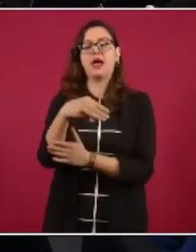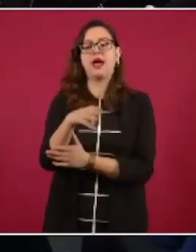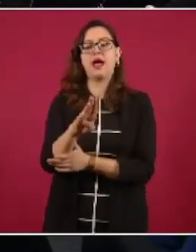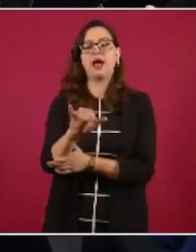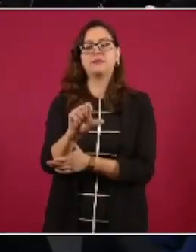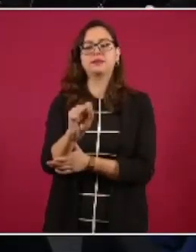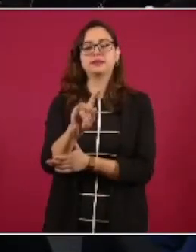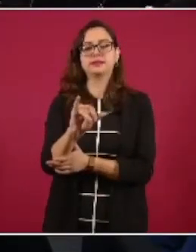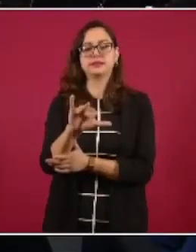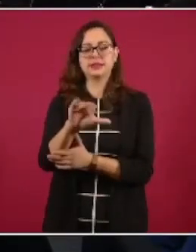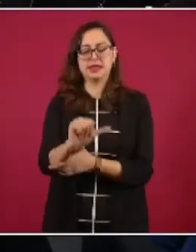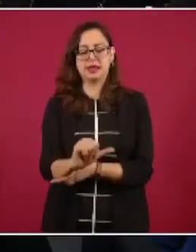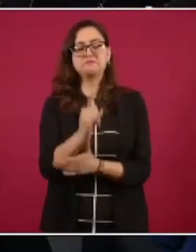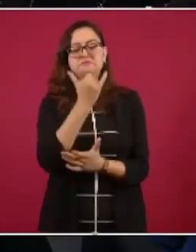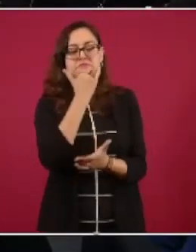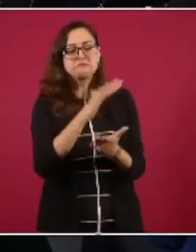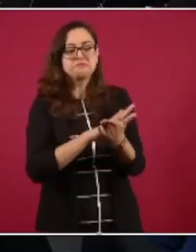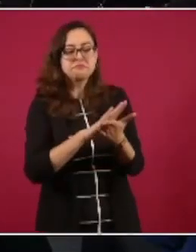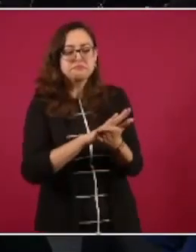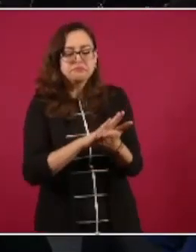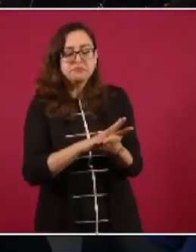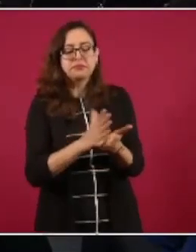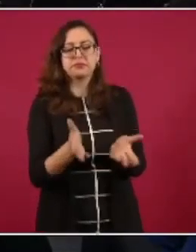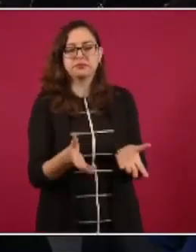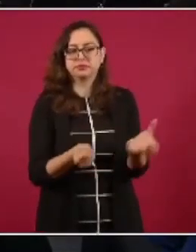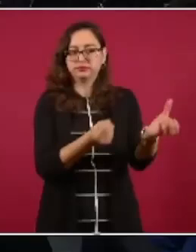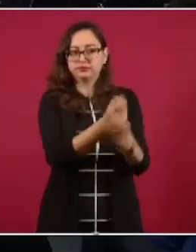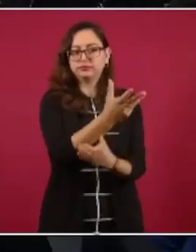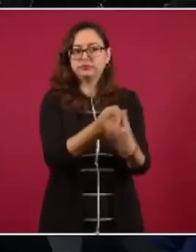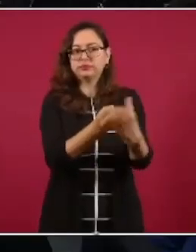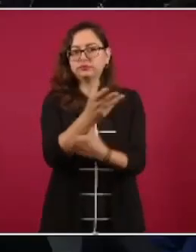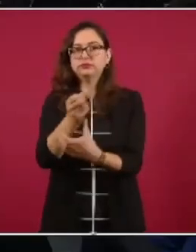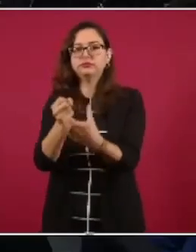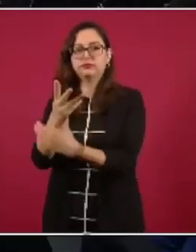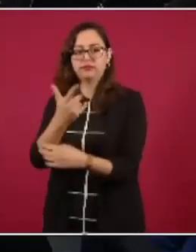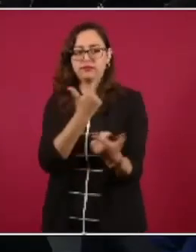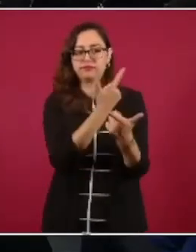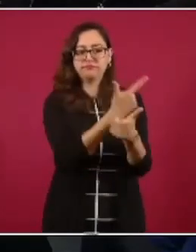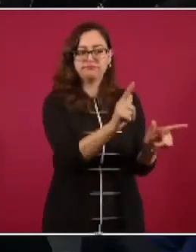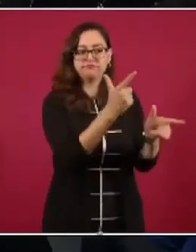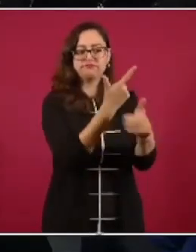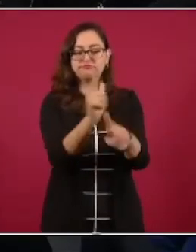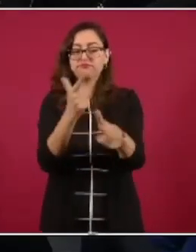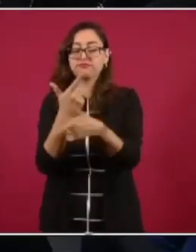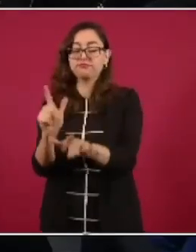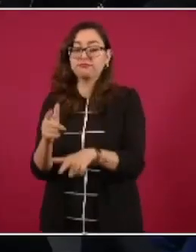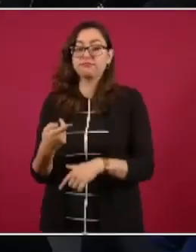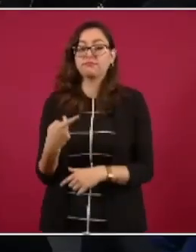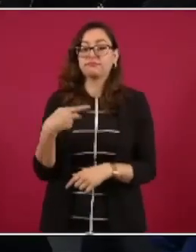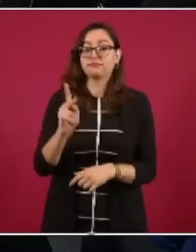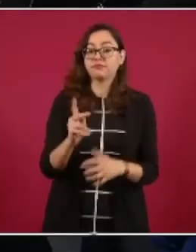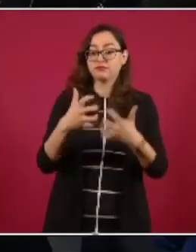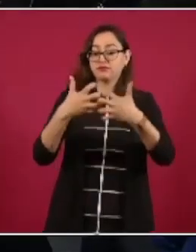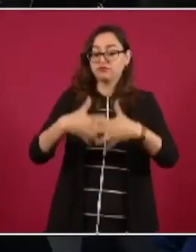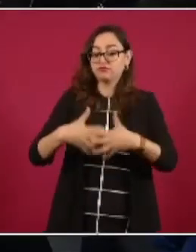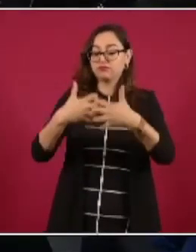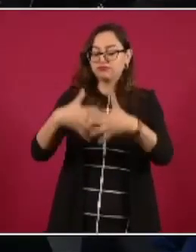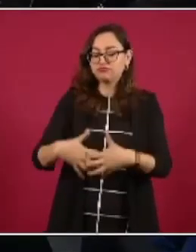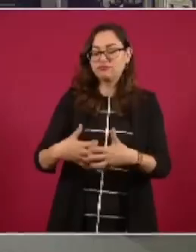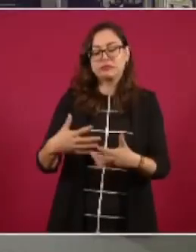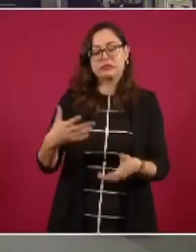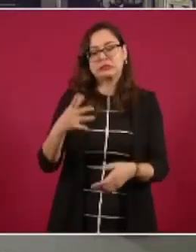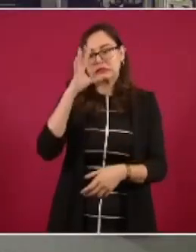funcionar como quisiéramos porque hay muchos obstáculos. Es que no es un punto, es